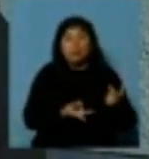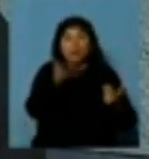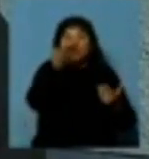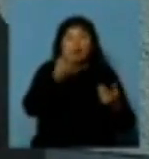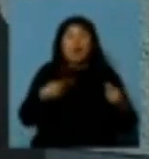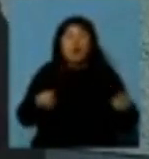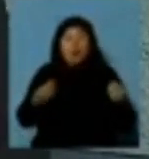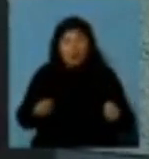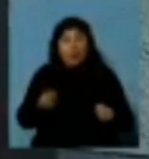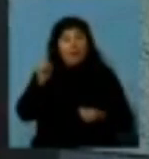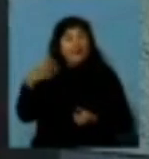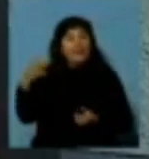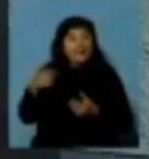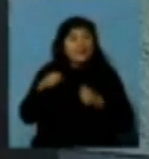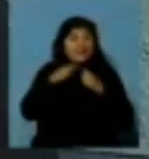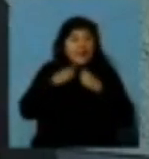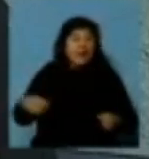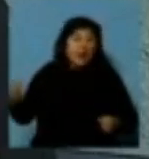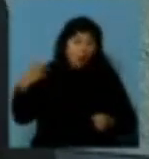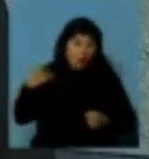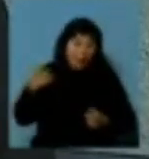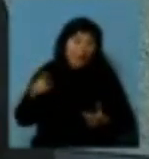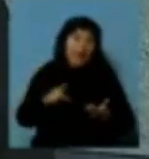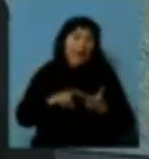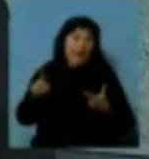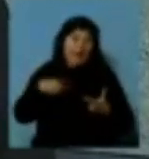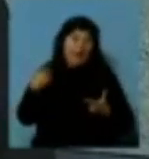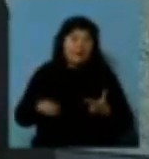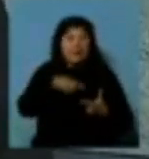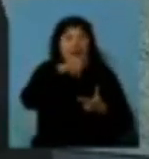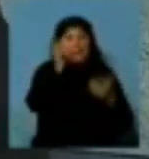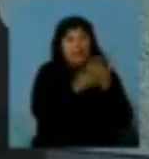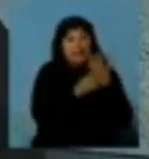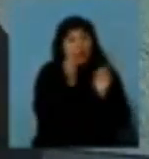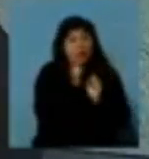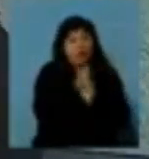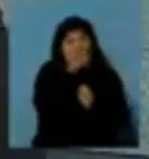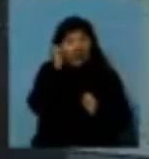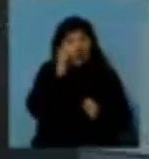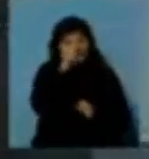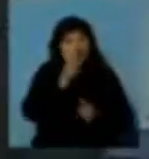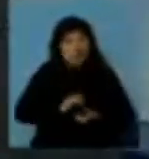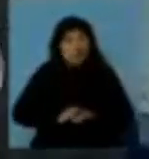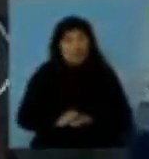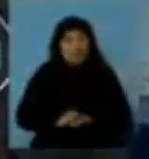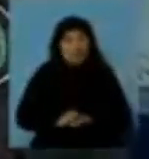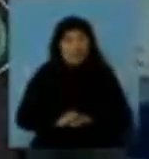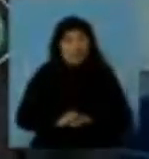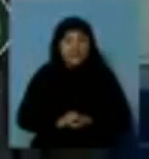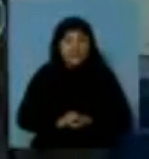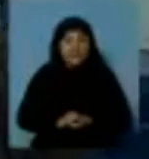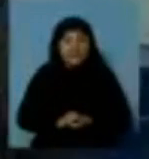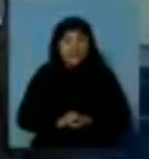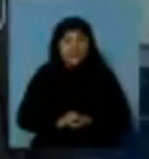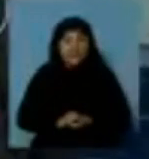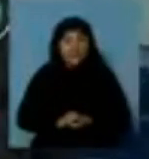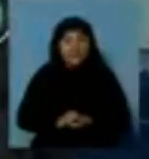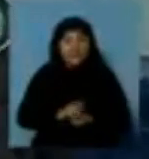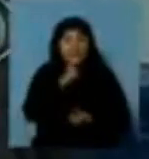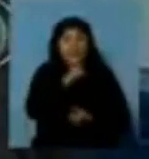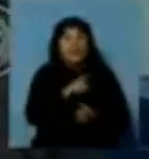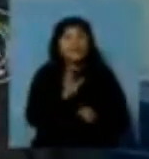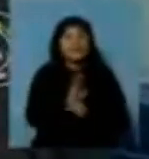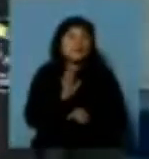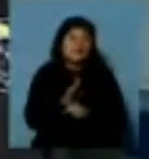compañeros secretarios general de todas las provincias en el Ministerio de Trabajo de la Nación. Eso a nivel nacional, entonces, con lo que significa